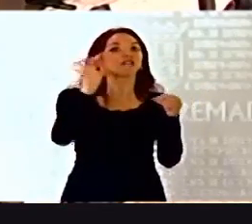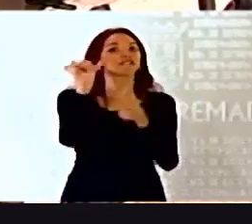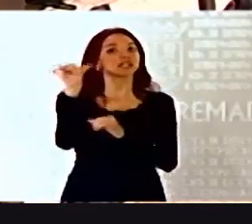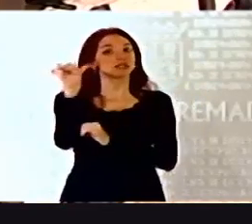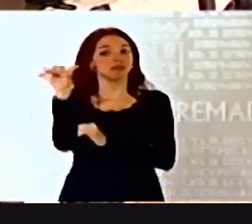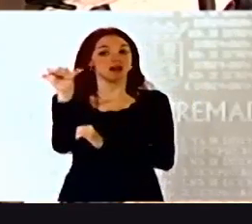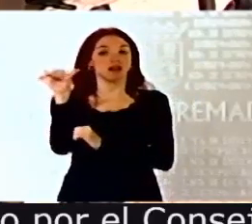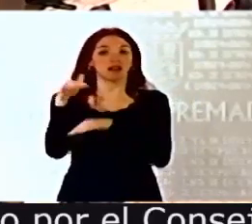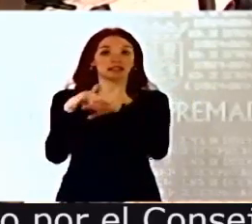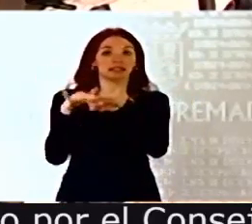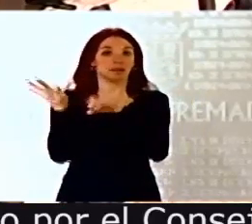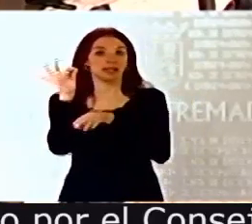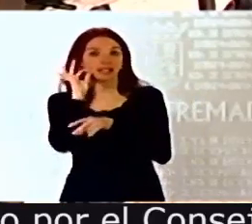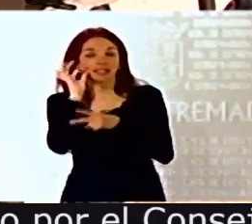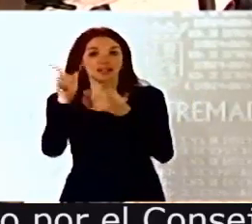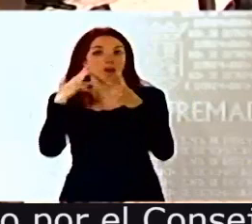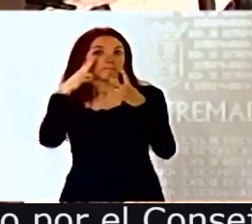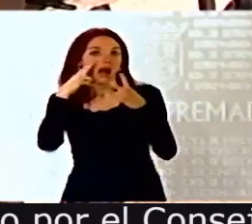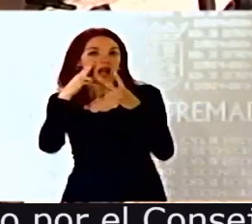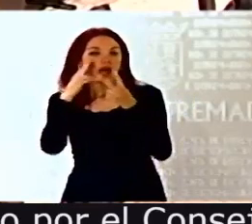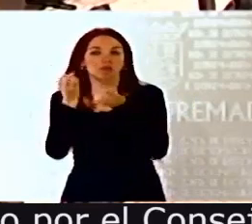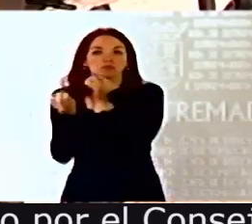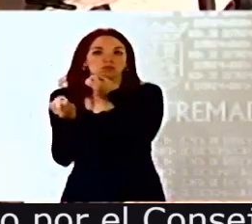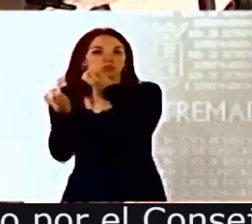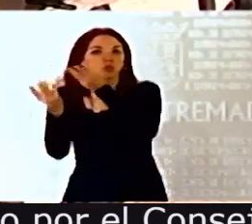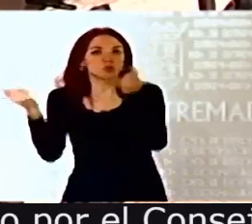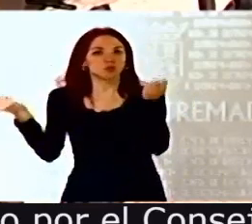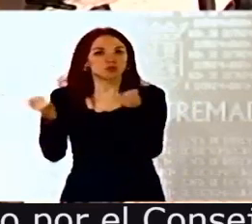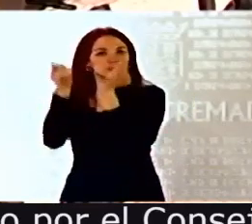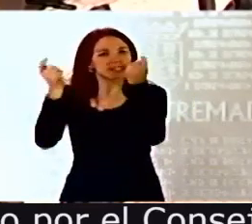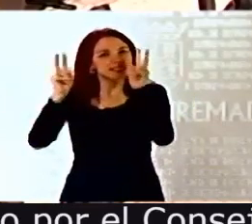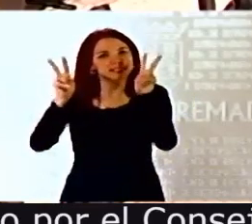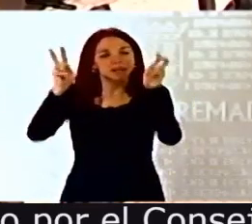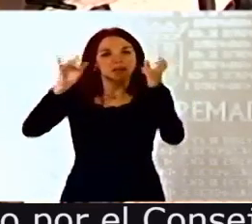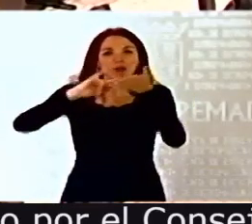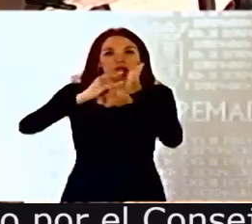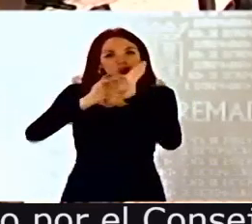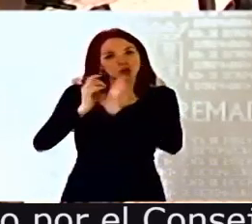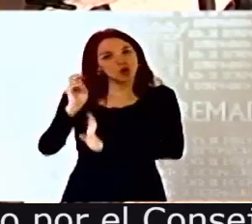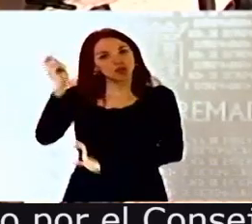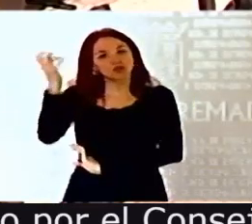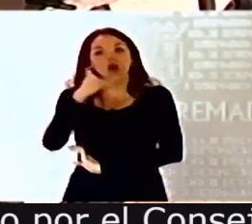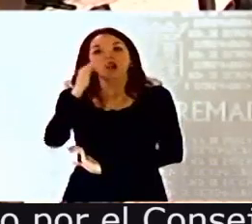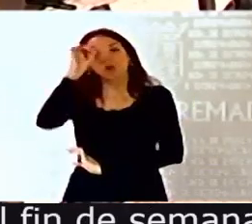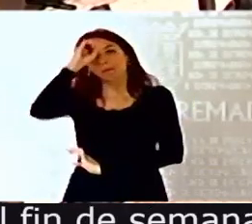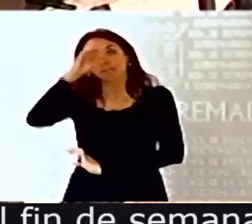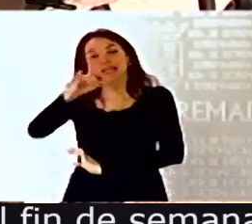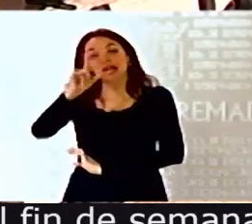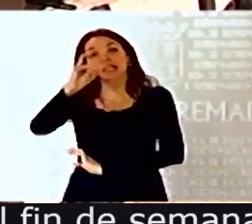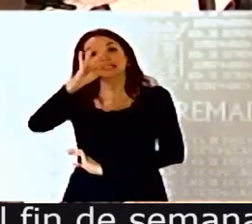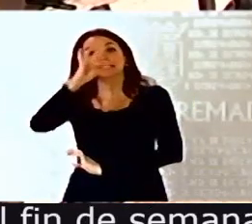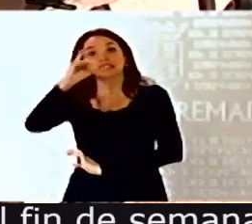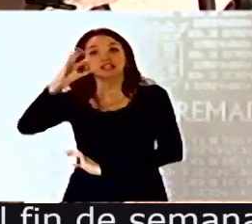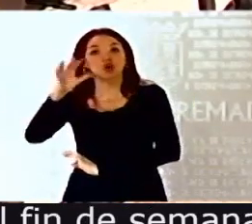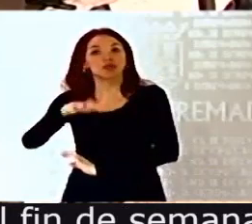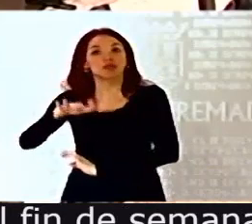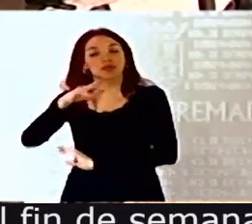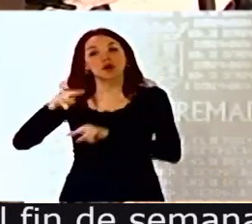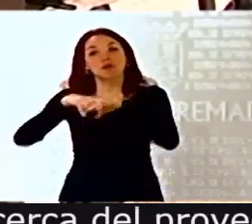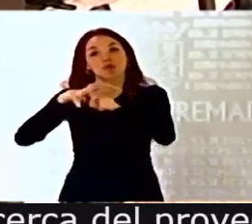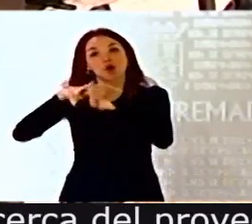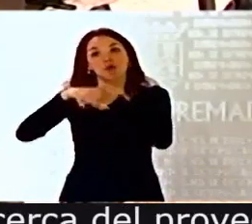ministra, el presidente de la Junta, Guillermo Fernández Vara, acerca de ese proyecto, otro proyecto de la mina de litio en la provincia de Cáceres.